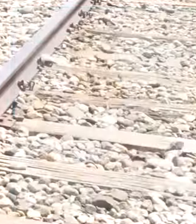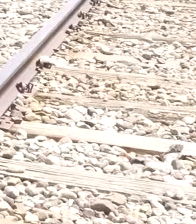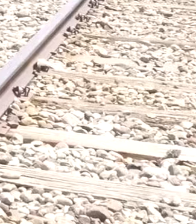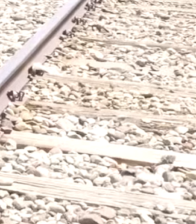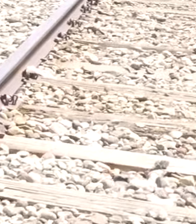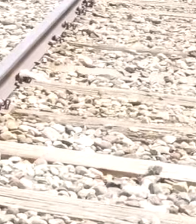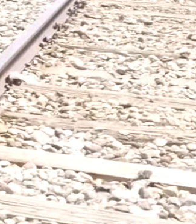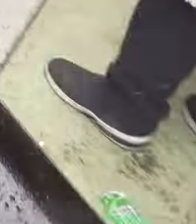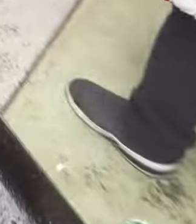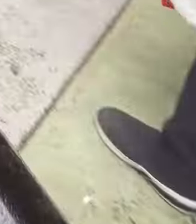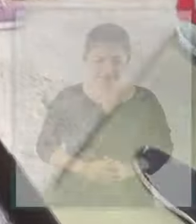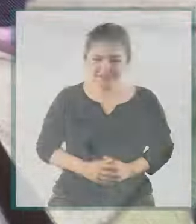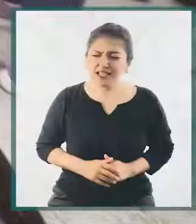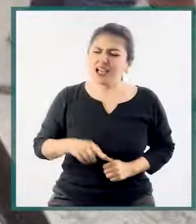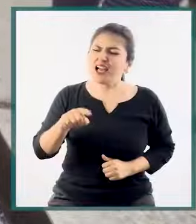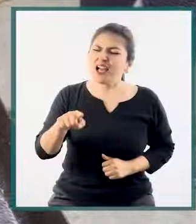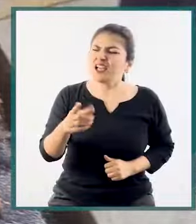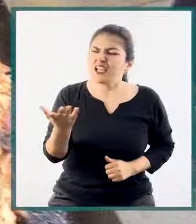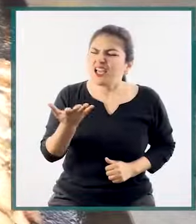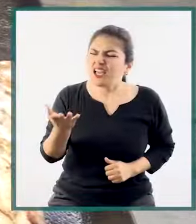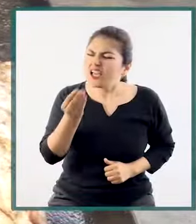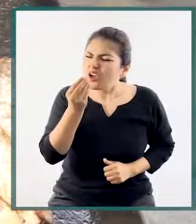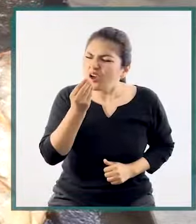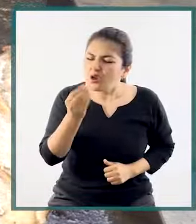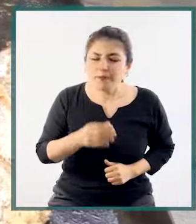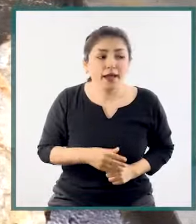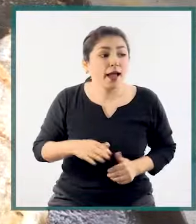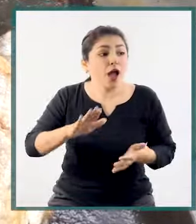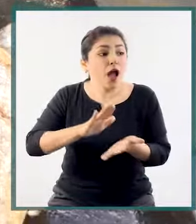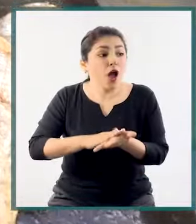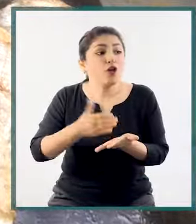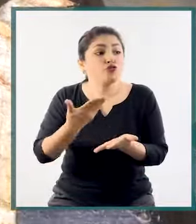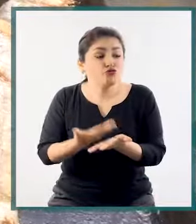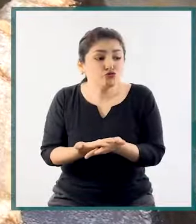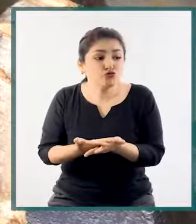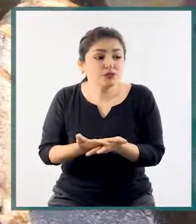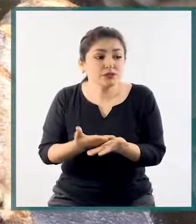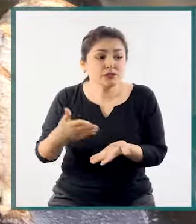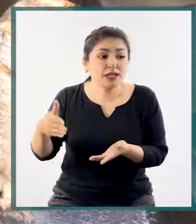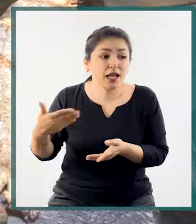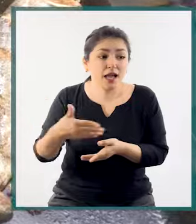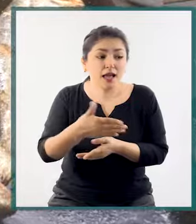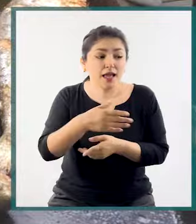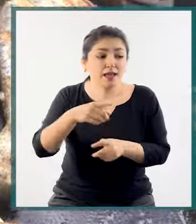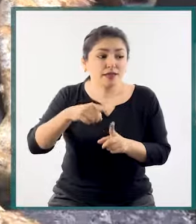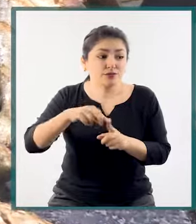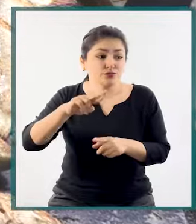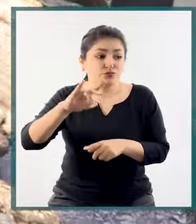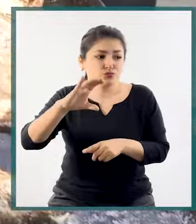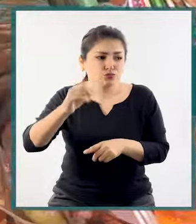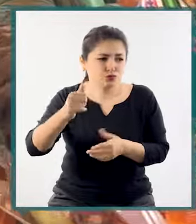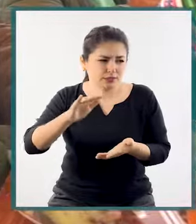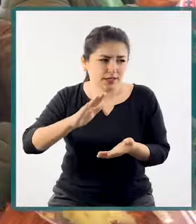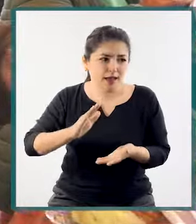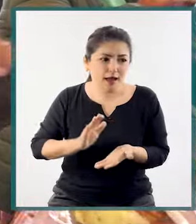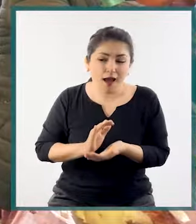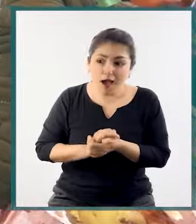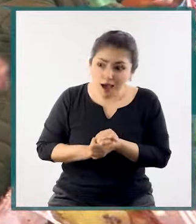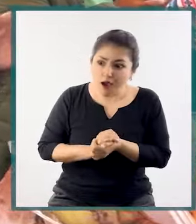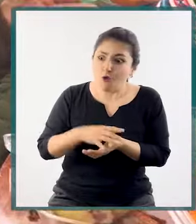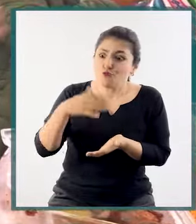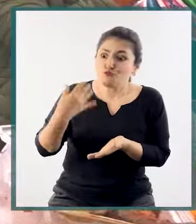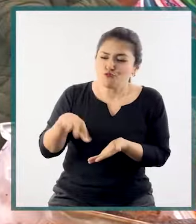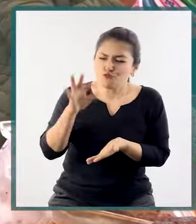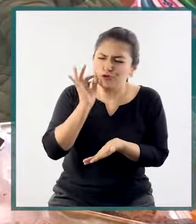descubrir. ¿Qué están consumiendo? Trucha. Trucha a la parrilla.